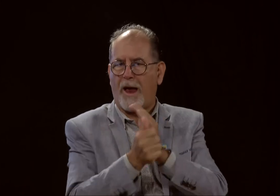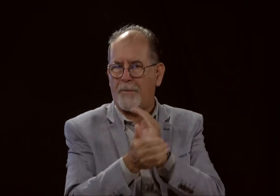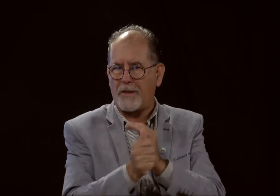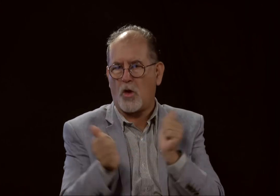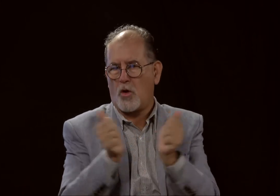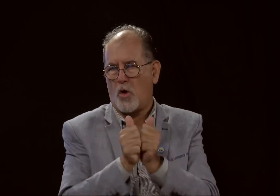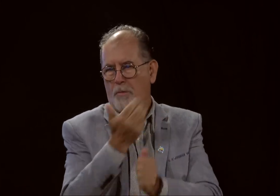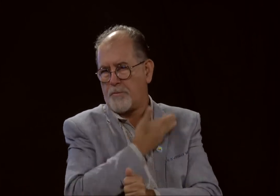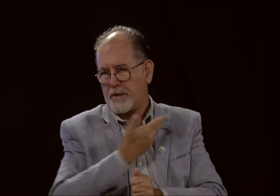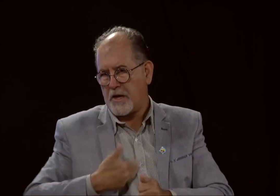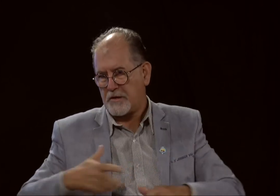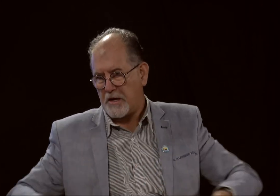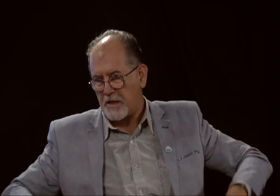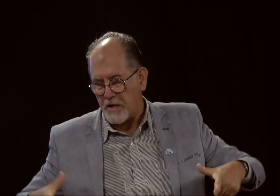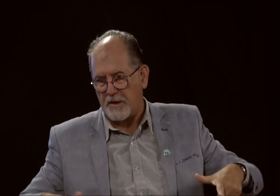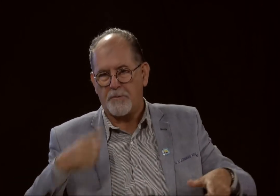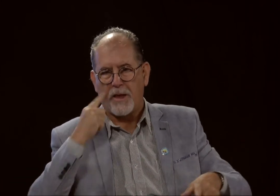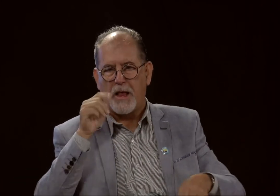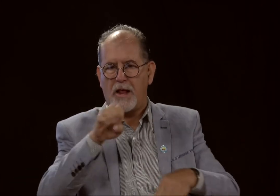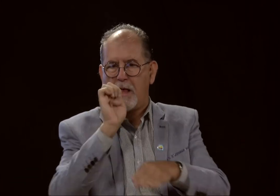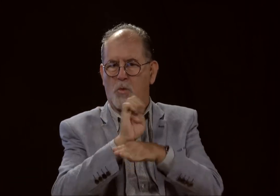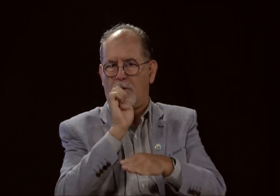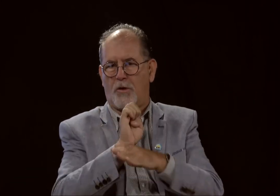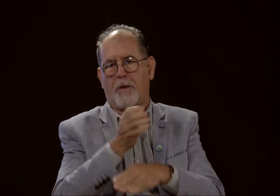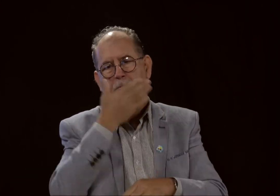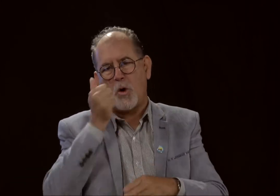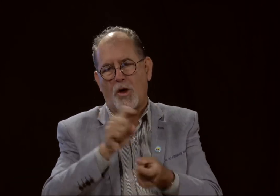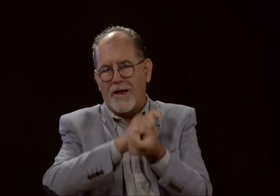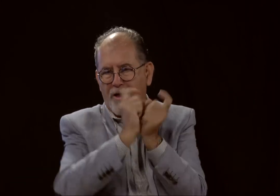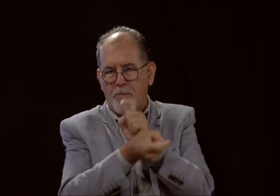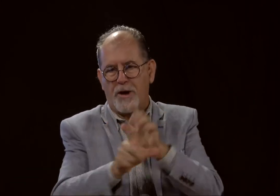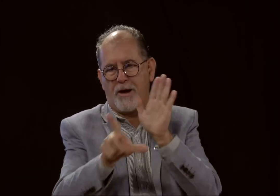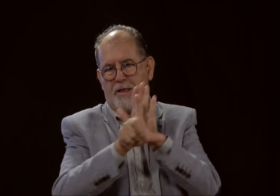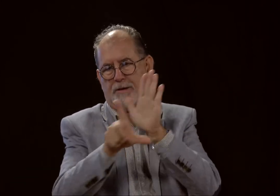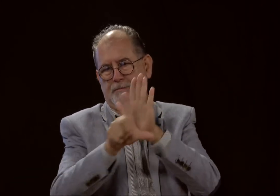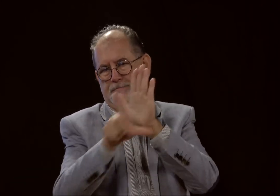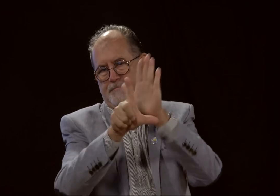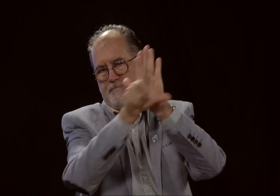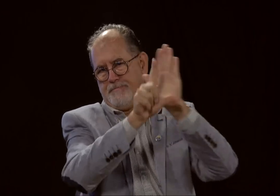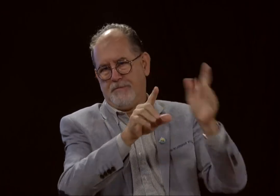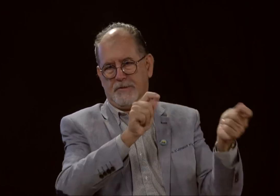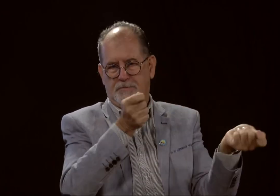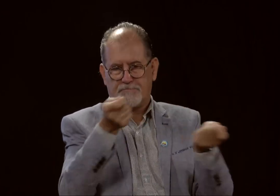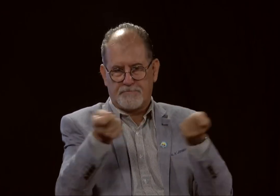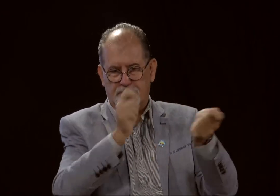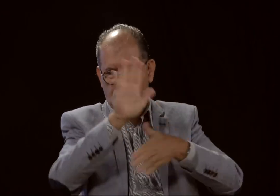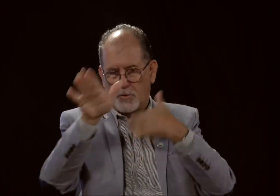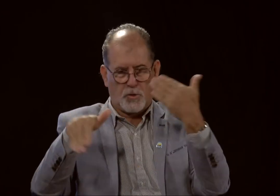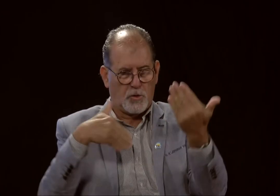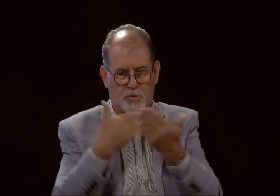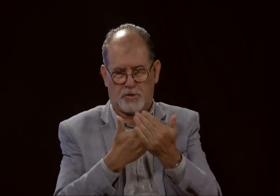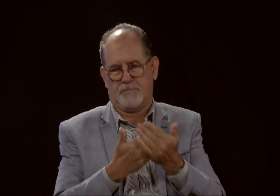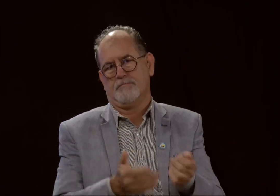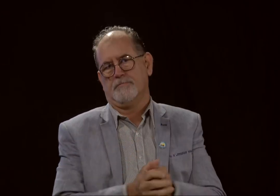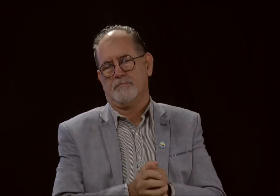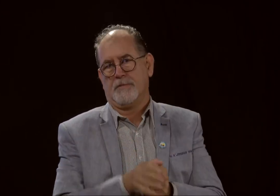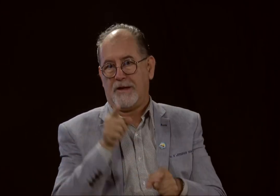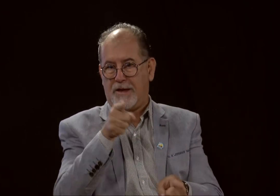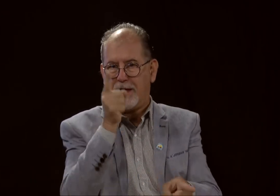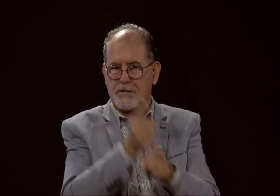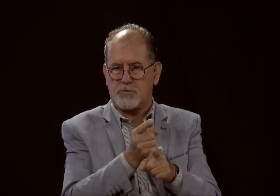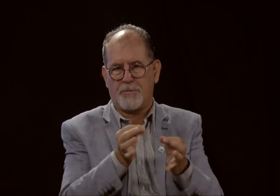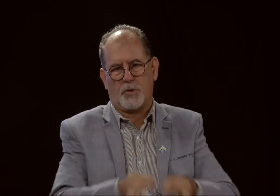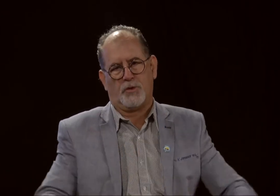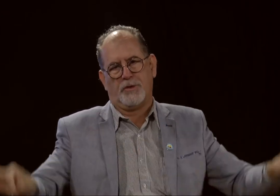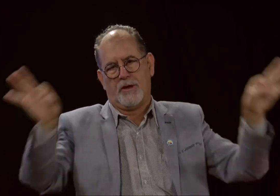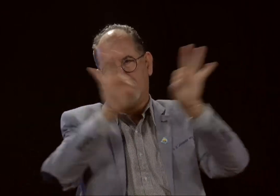visita del doctor Valery, quien es el presidente del Comité Internacional. Y él estaría viniendo a visitarnos